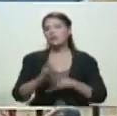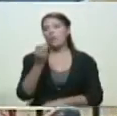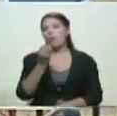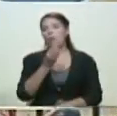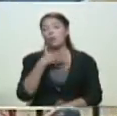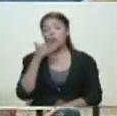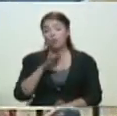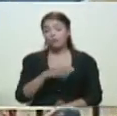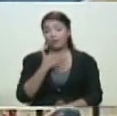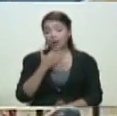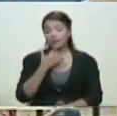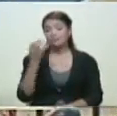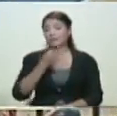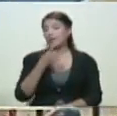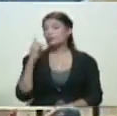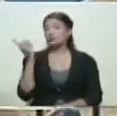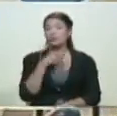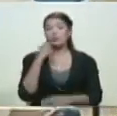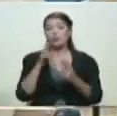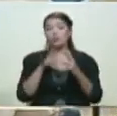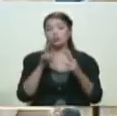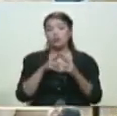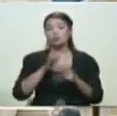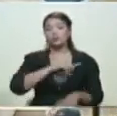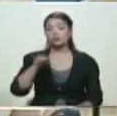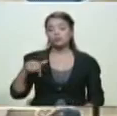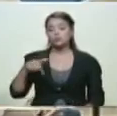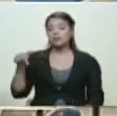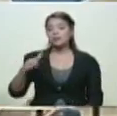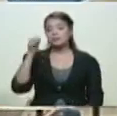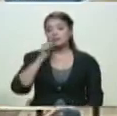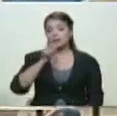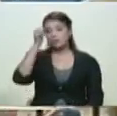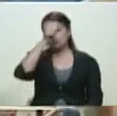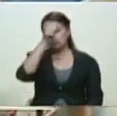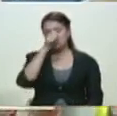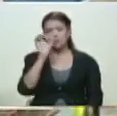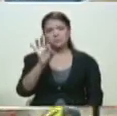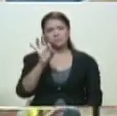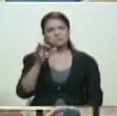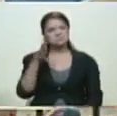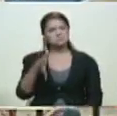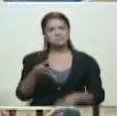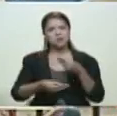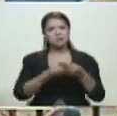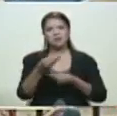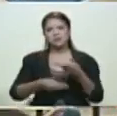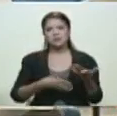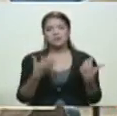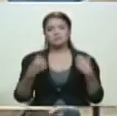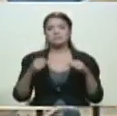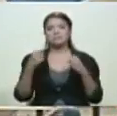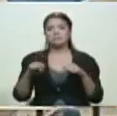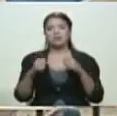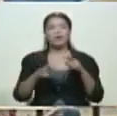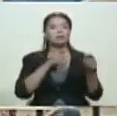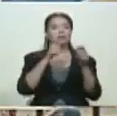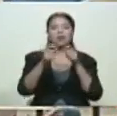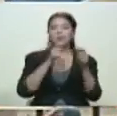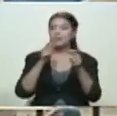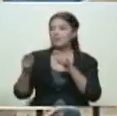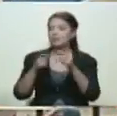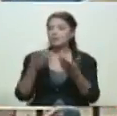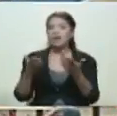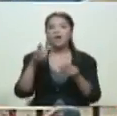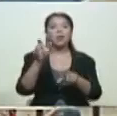fatal será conocida. Nosotros este fin de semana estaremos justamente haciendo las entrevistas a